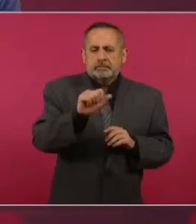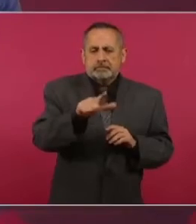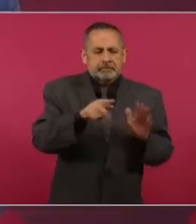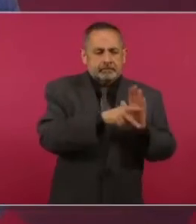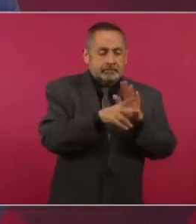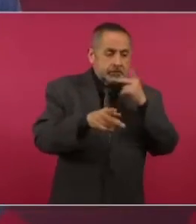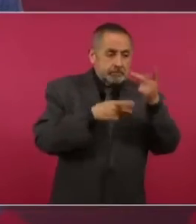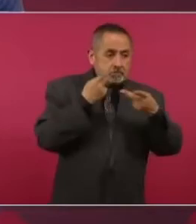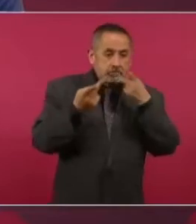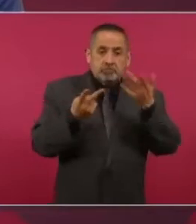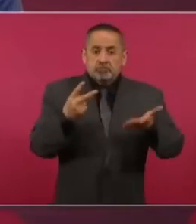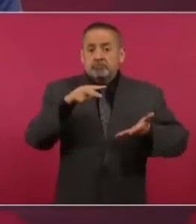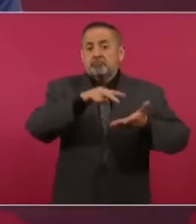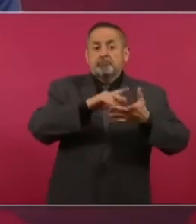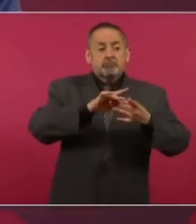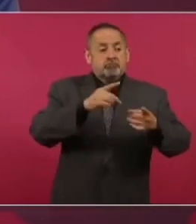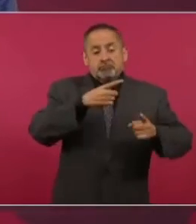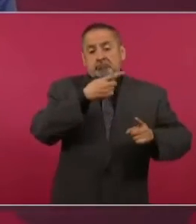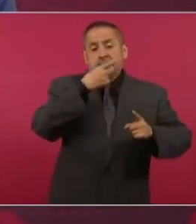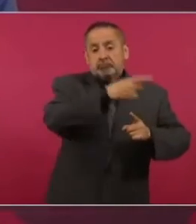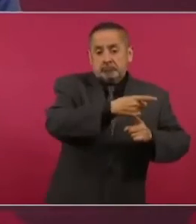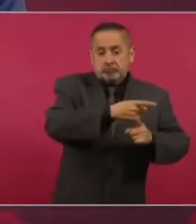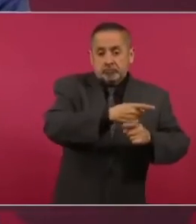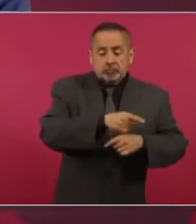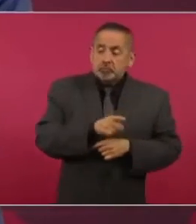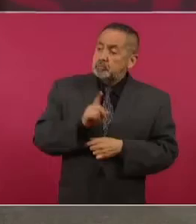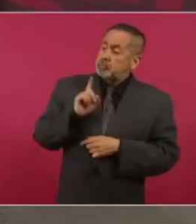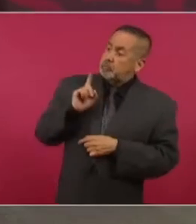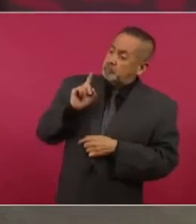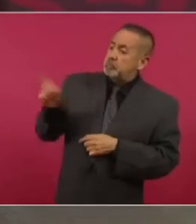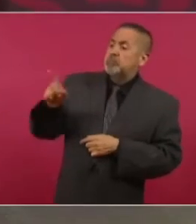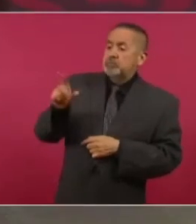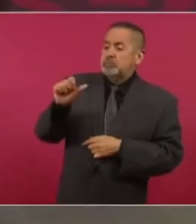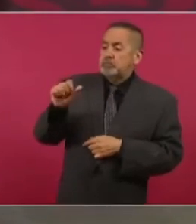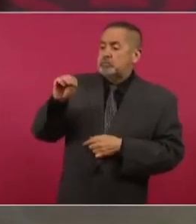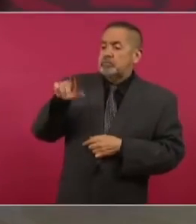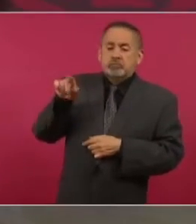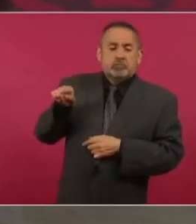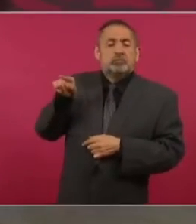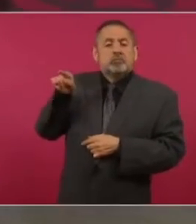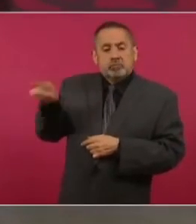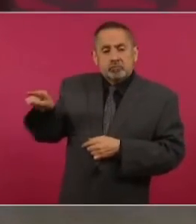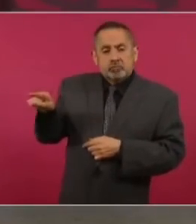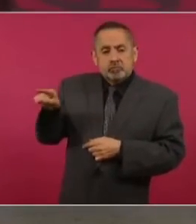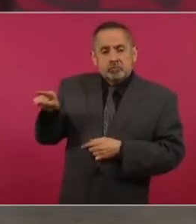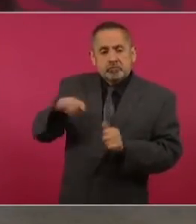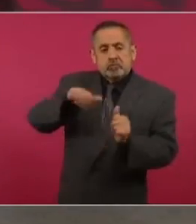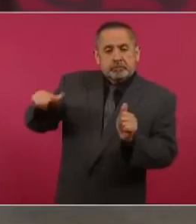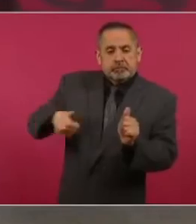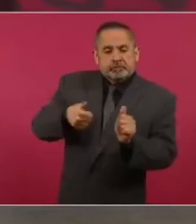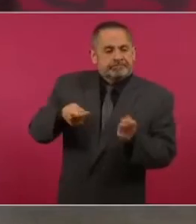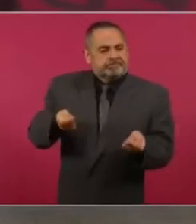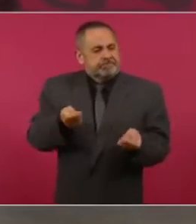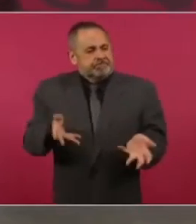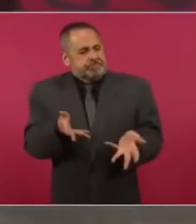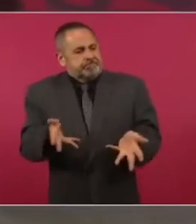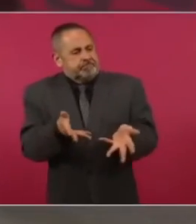salió a decir de que yo era el que estaba promoviendo todo